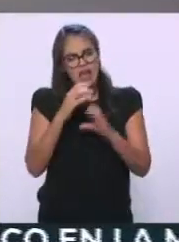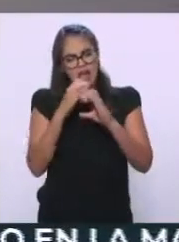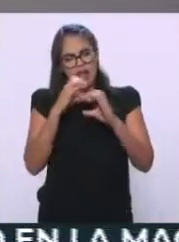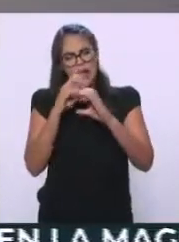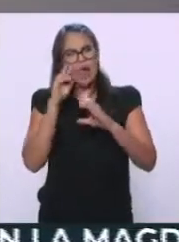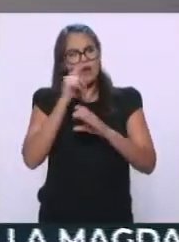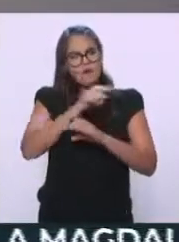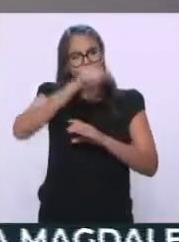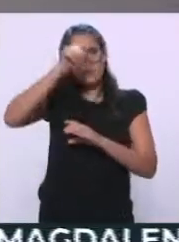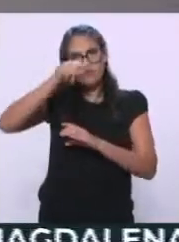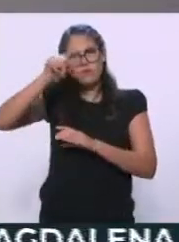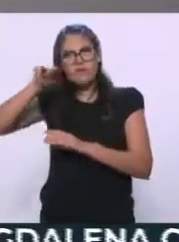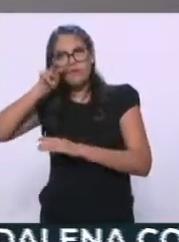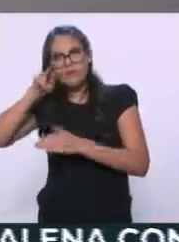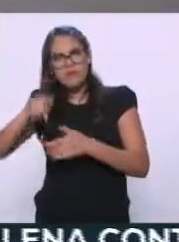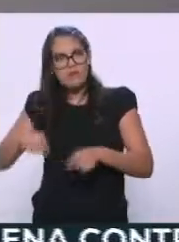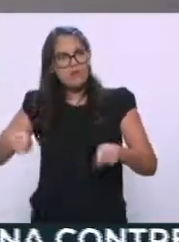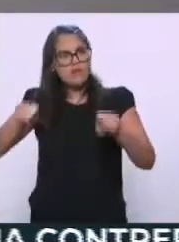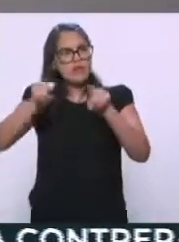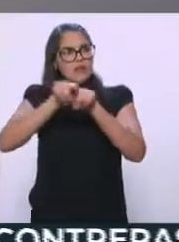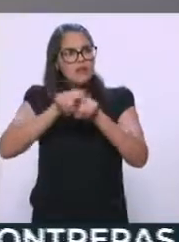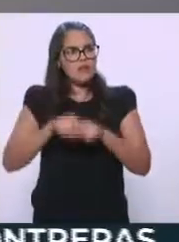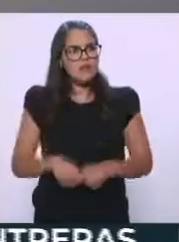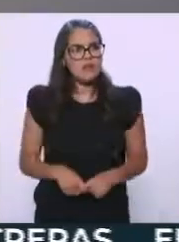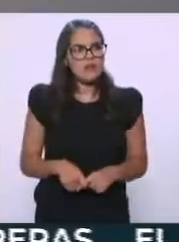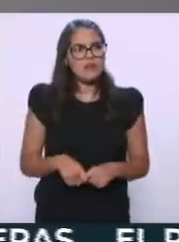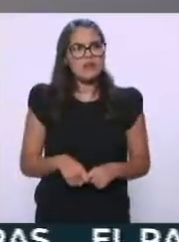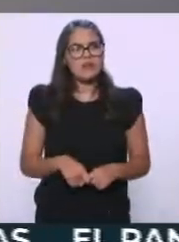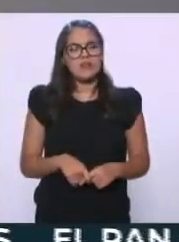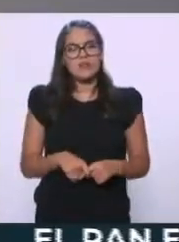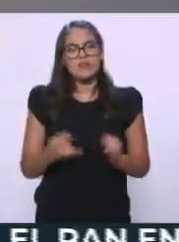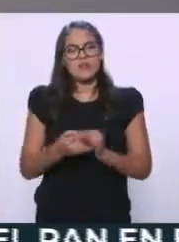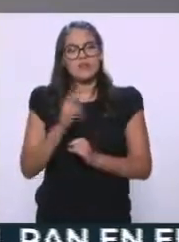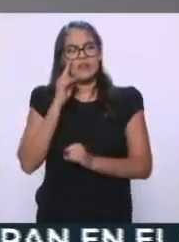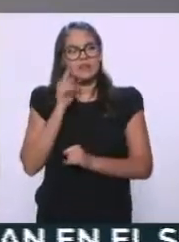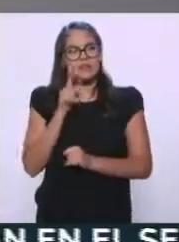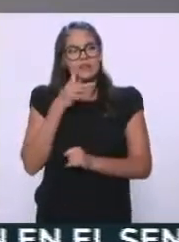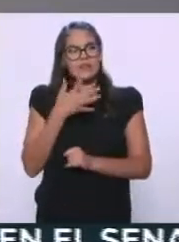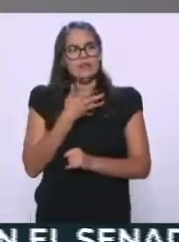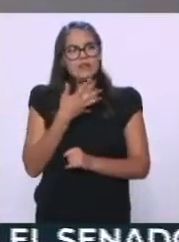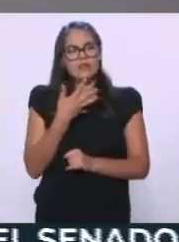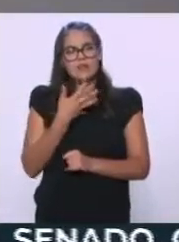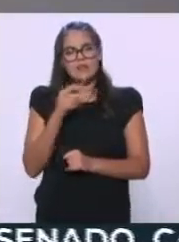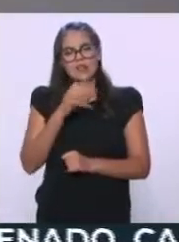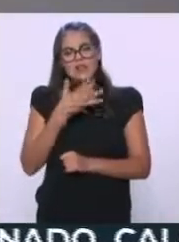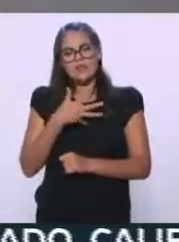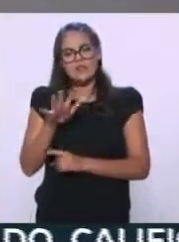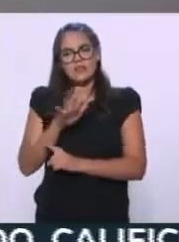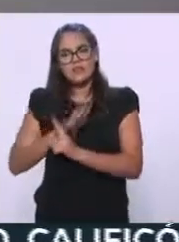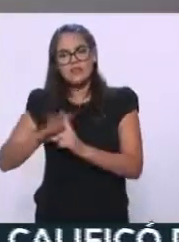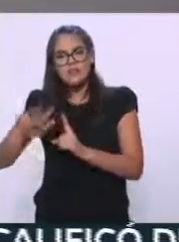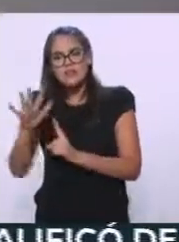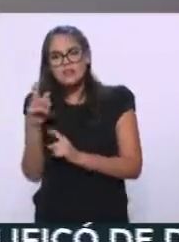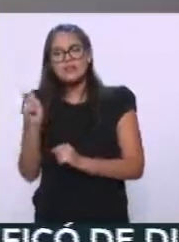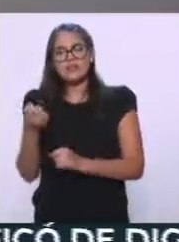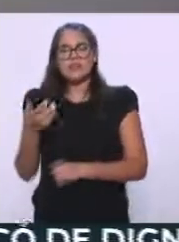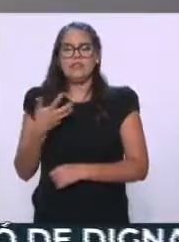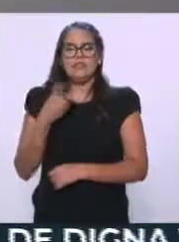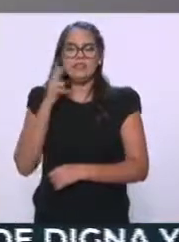video y encontraron que se trataba de Tomatlán, en Jalisco, cerca de la costa, y entonces fue una